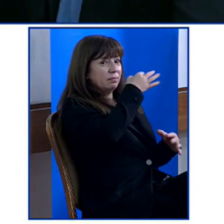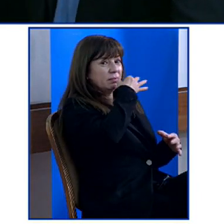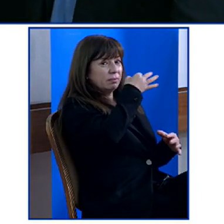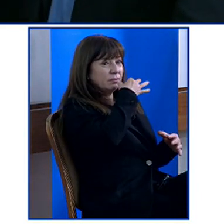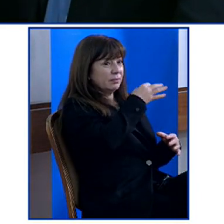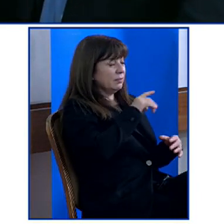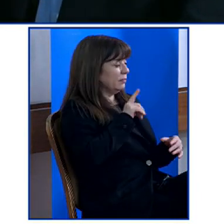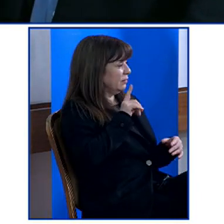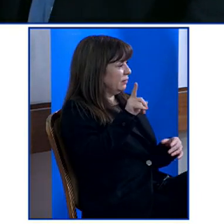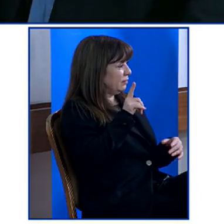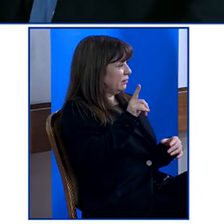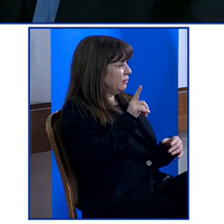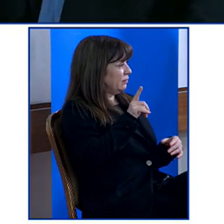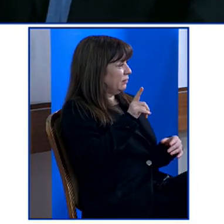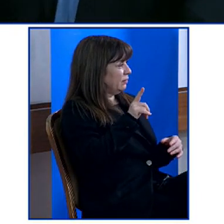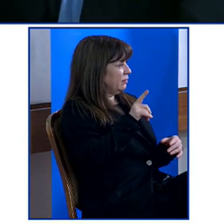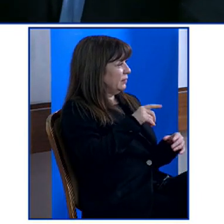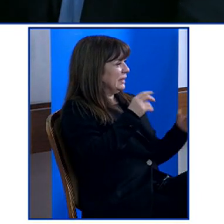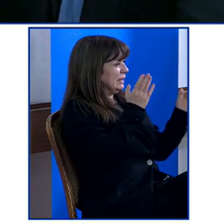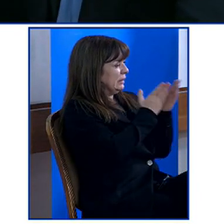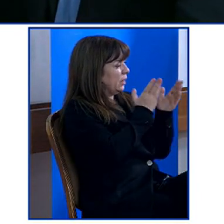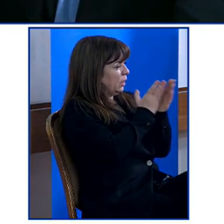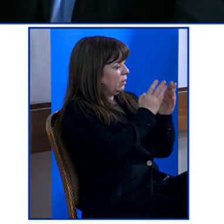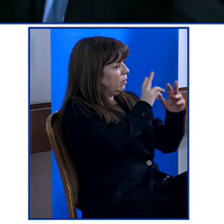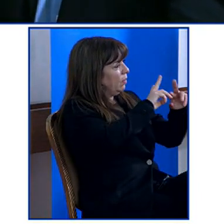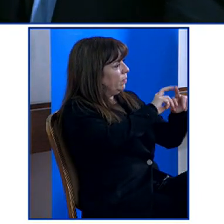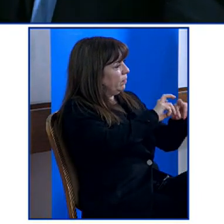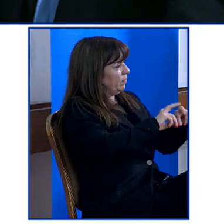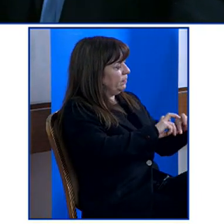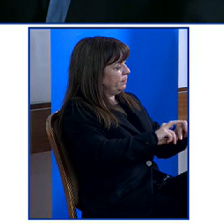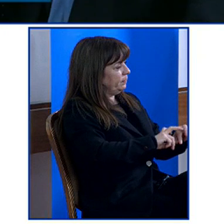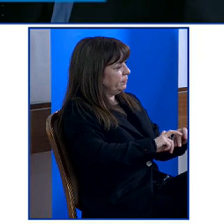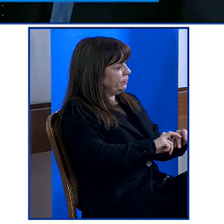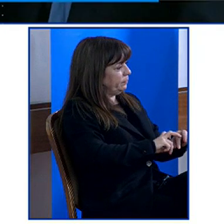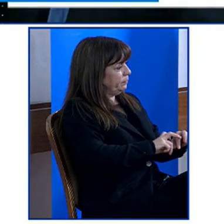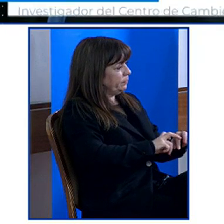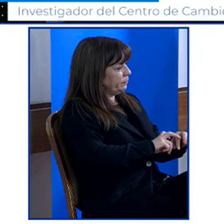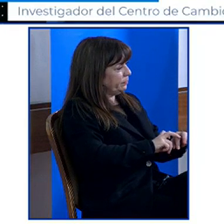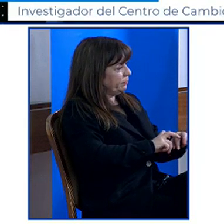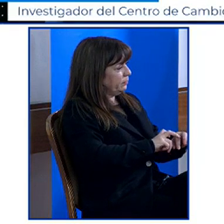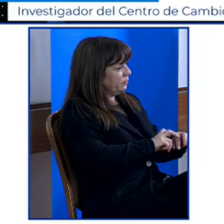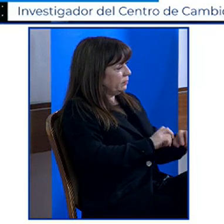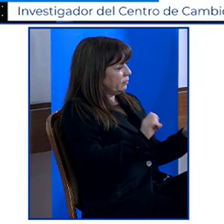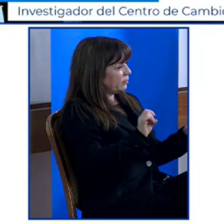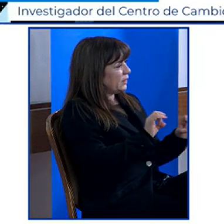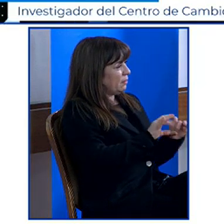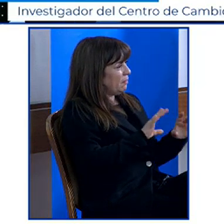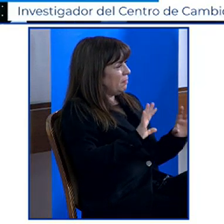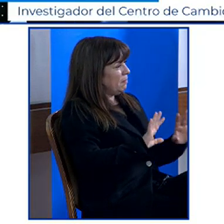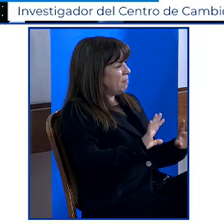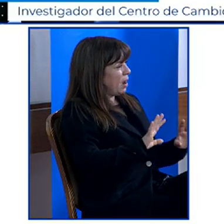la mortalidad es lo más estudiado porque es de las primeras, bueno, es la más grave y es la que se registra